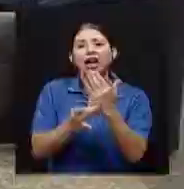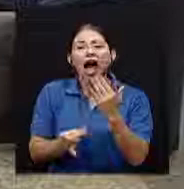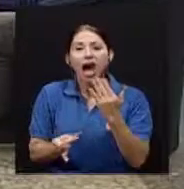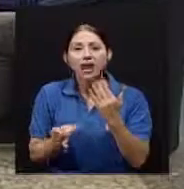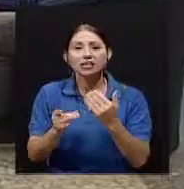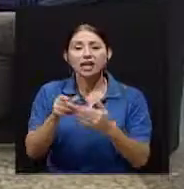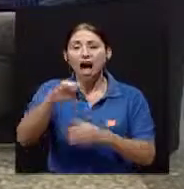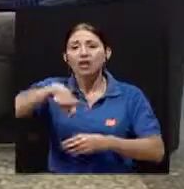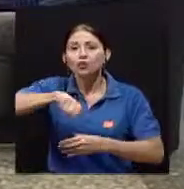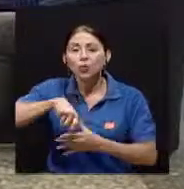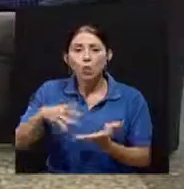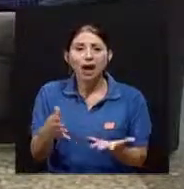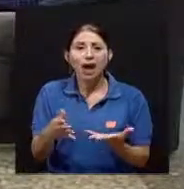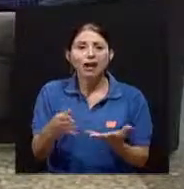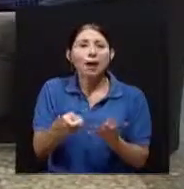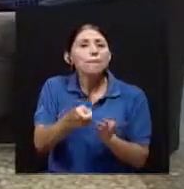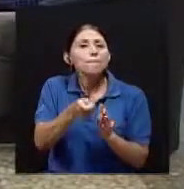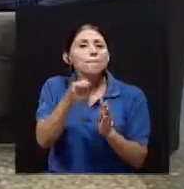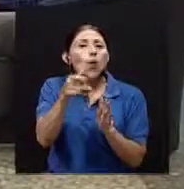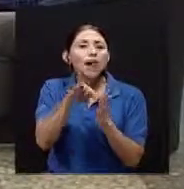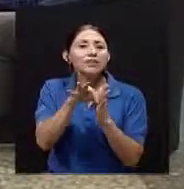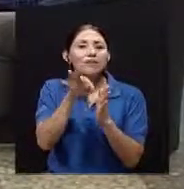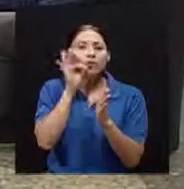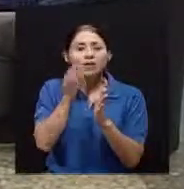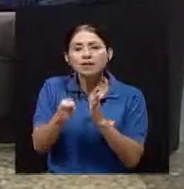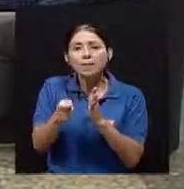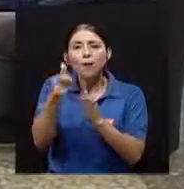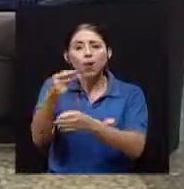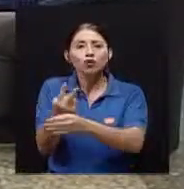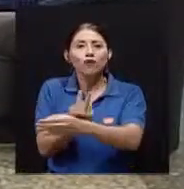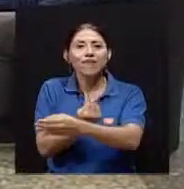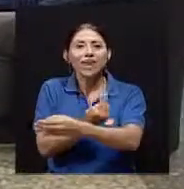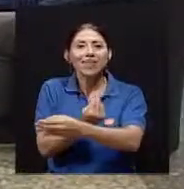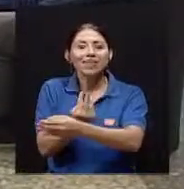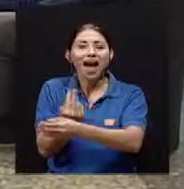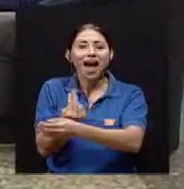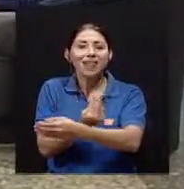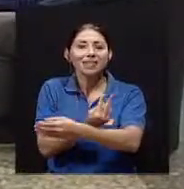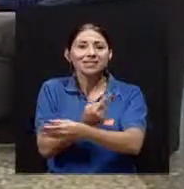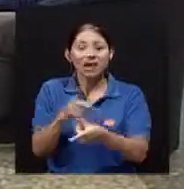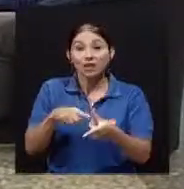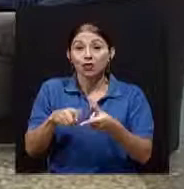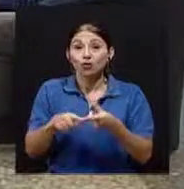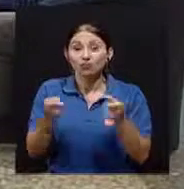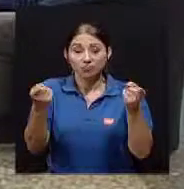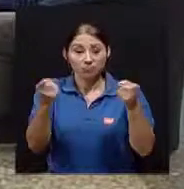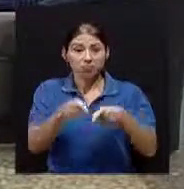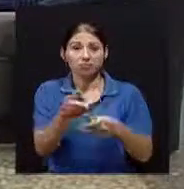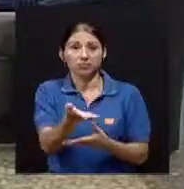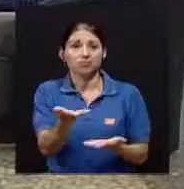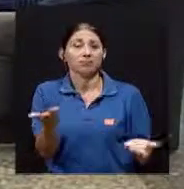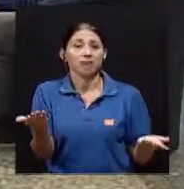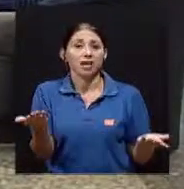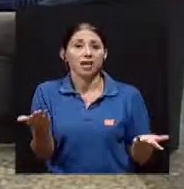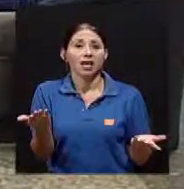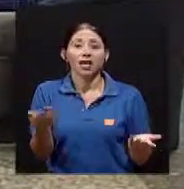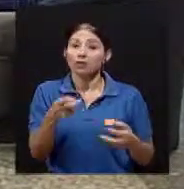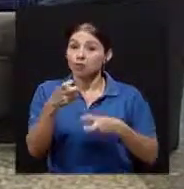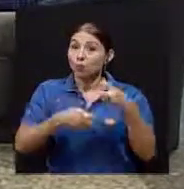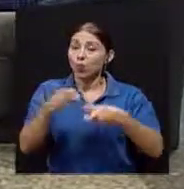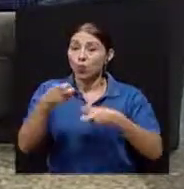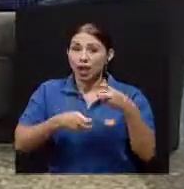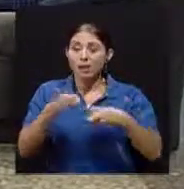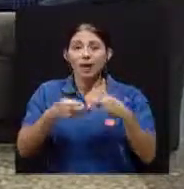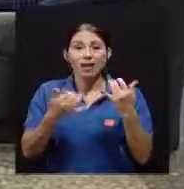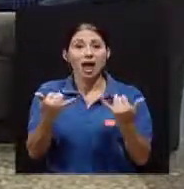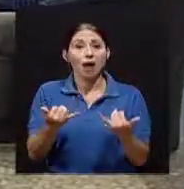también. Muy pocas frutas, muy pocos vegetales, ¿verdad? Entonces, definitivamente nos está provocando a que inclusive es